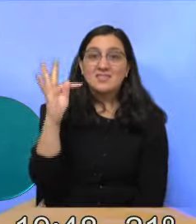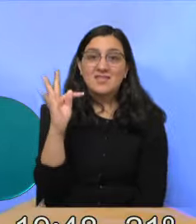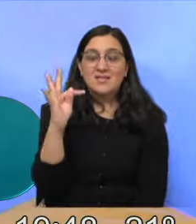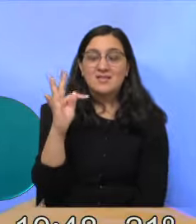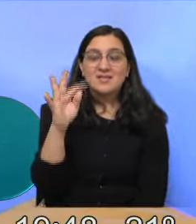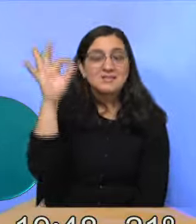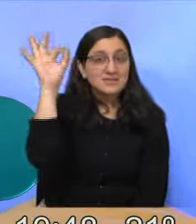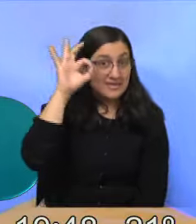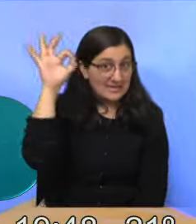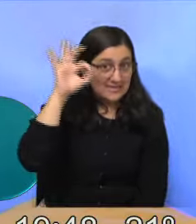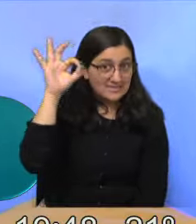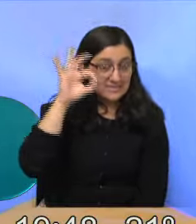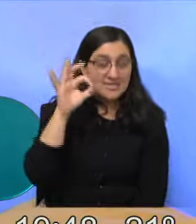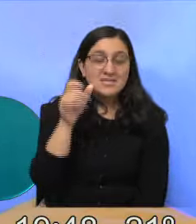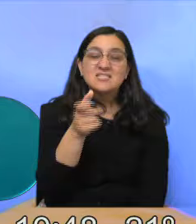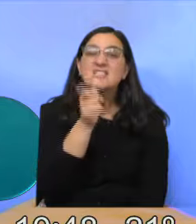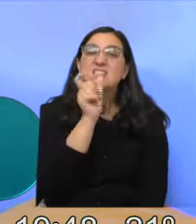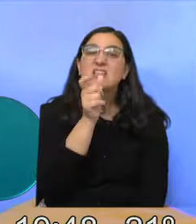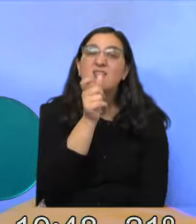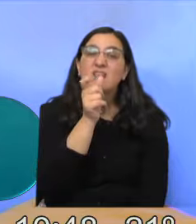como